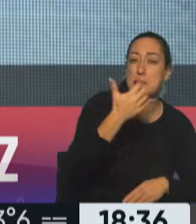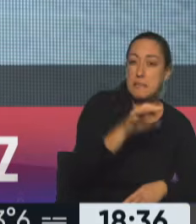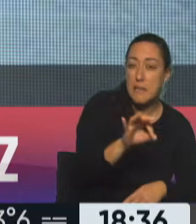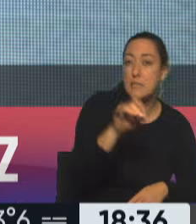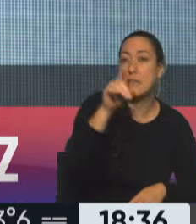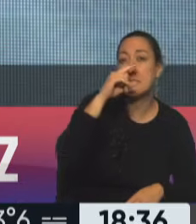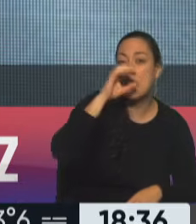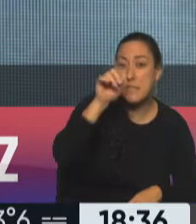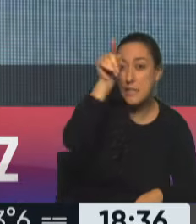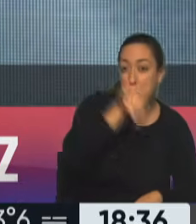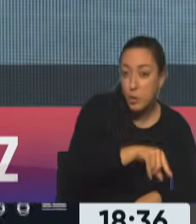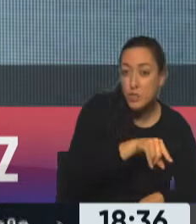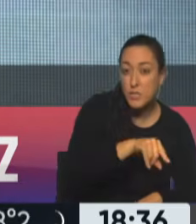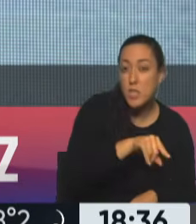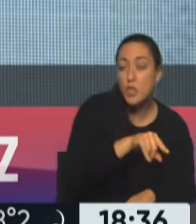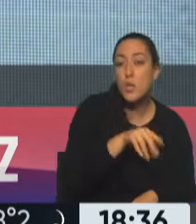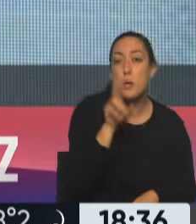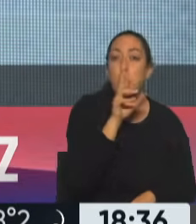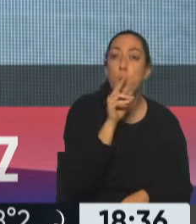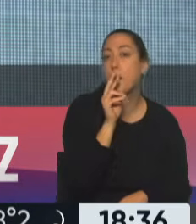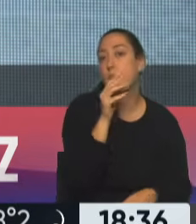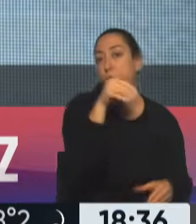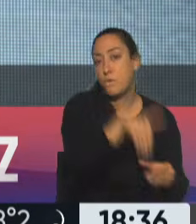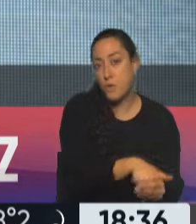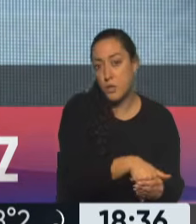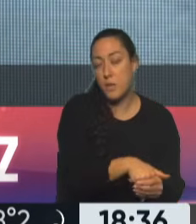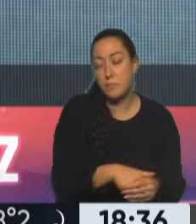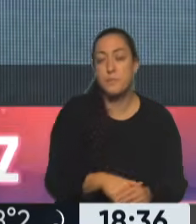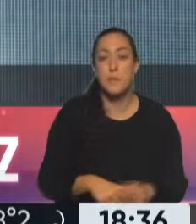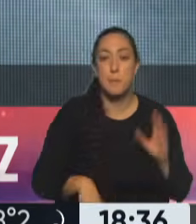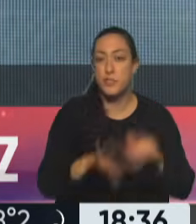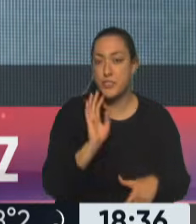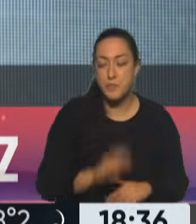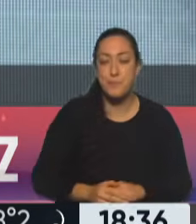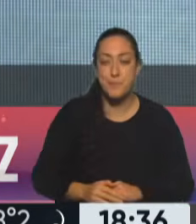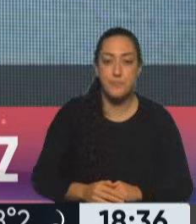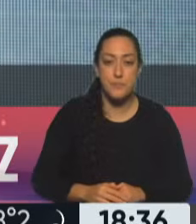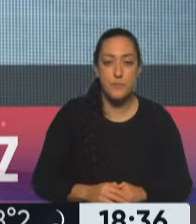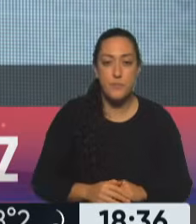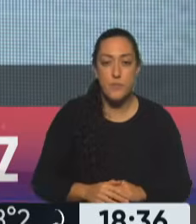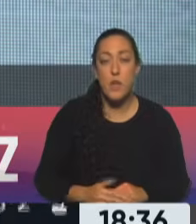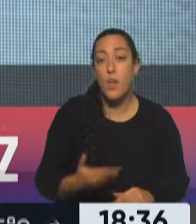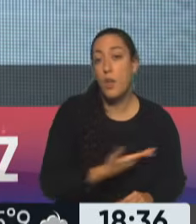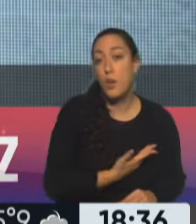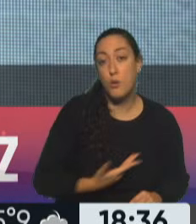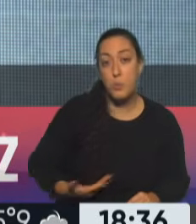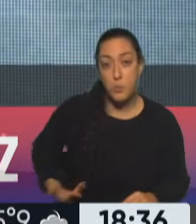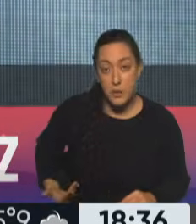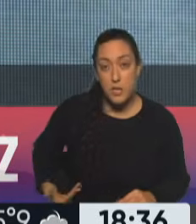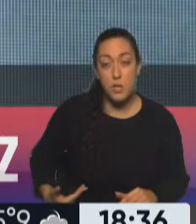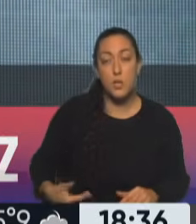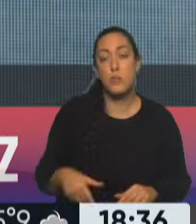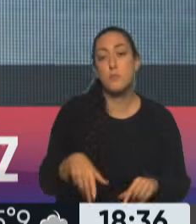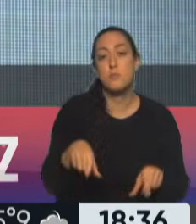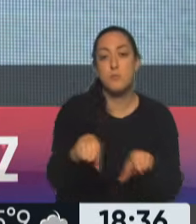70% vota por el fujimorismo, o en este caso por Keiko Fujimori. El otro dato va a ser que desde el mismo oficialismo electoral ya habían